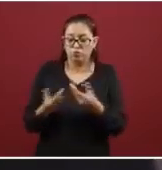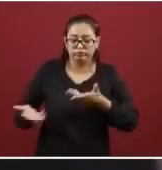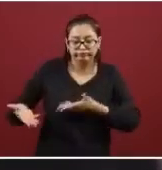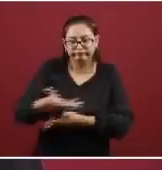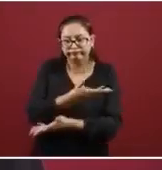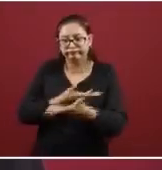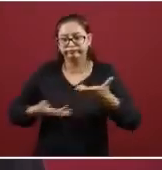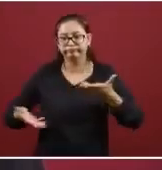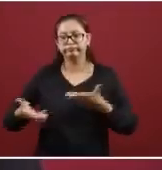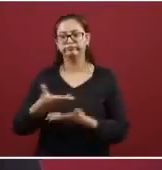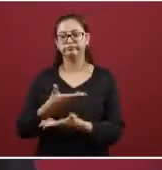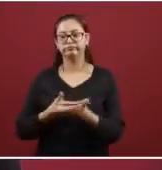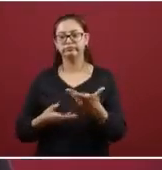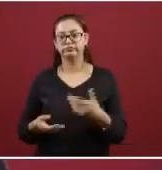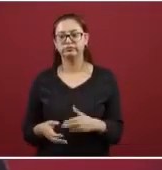mañana